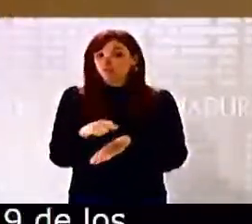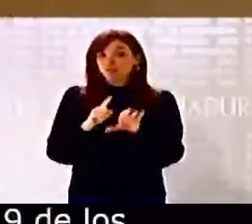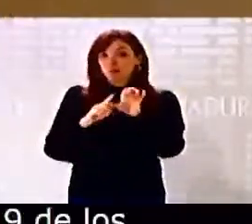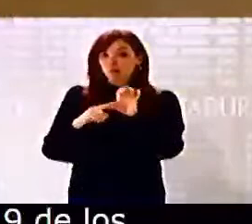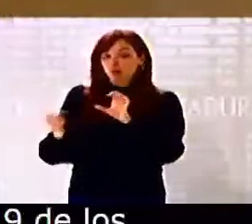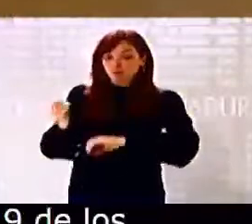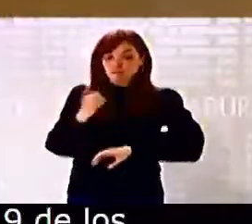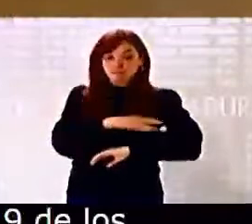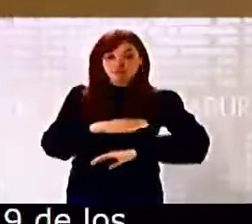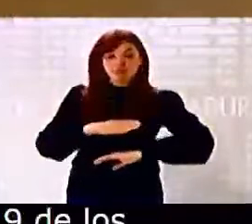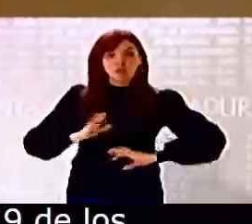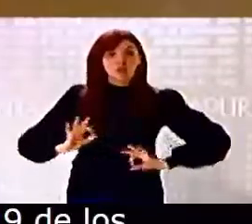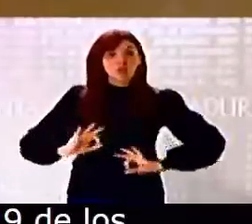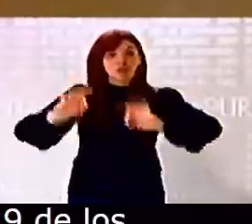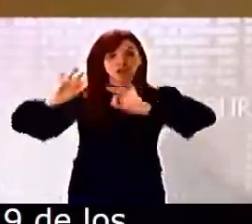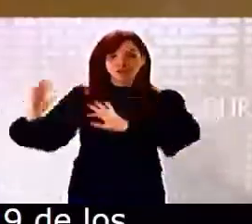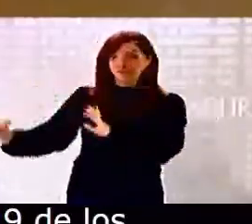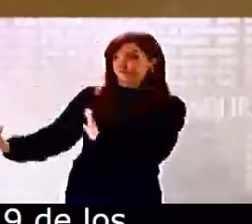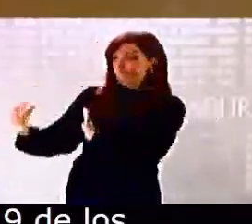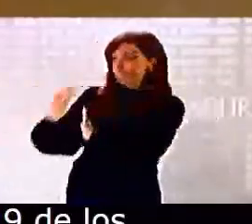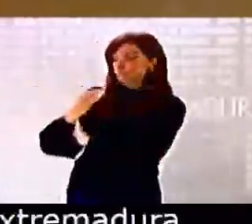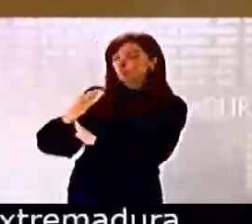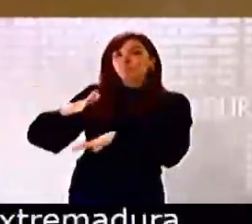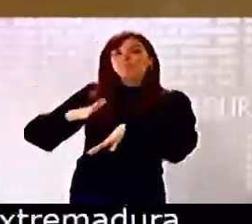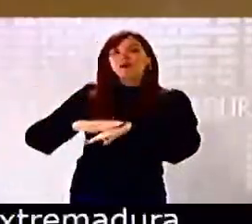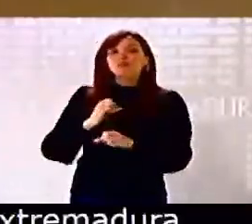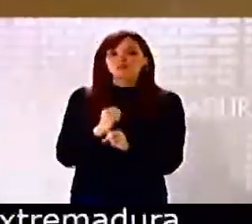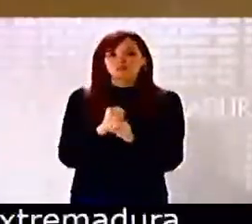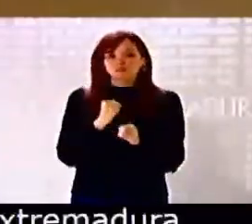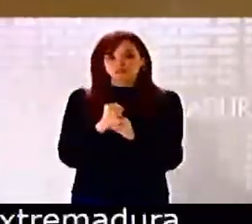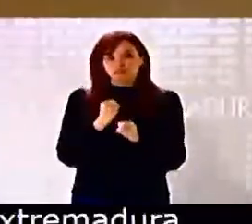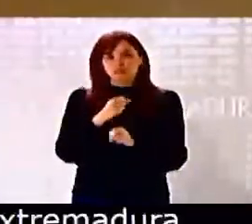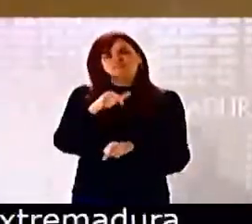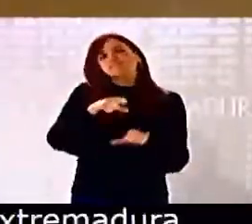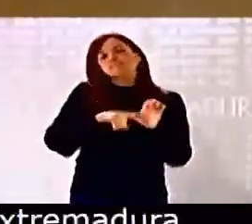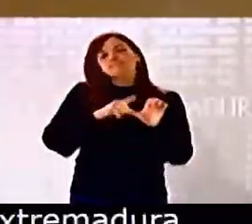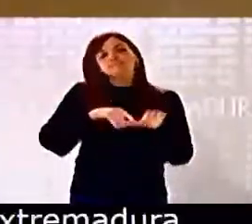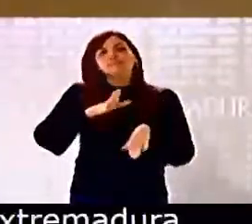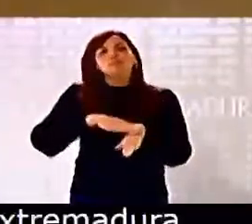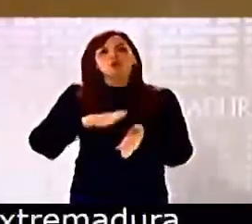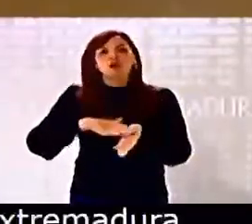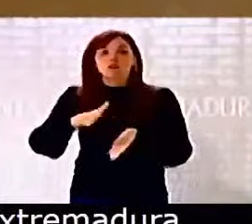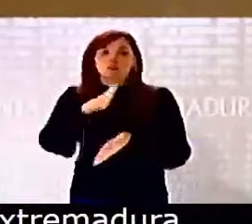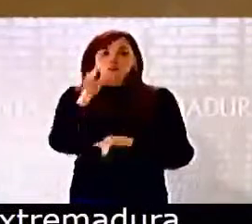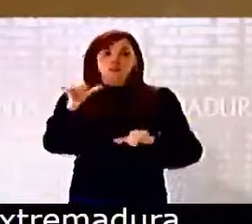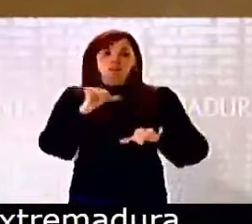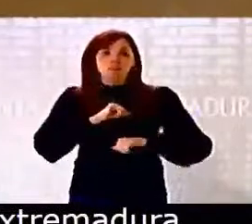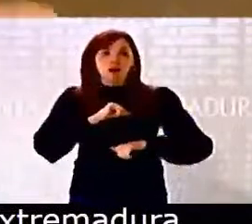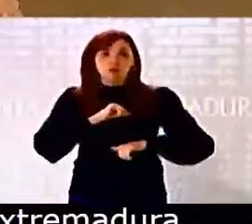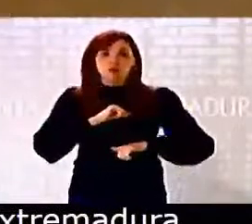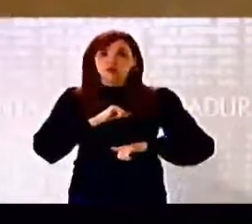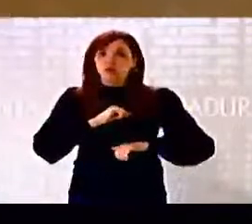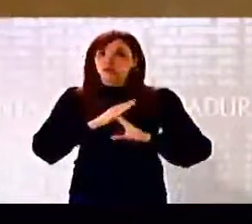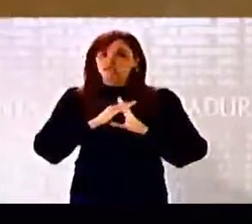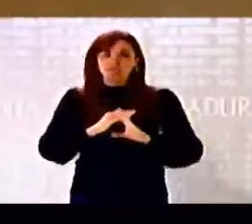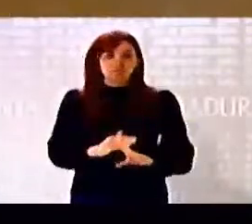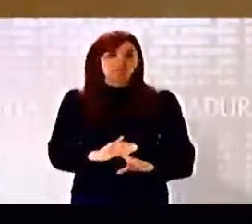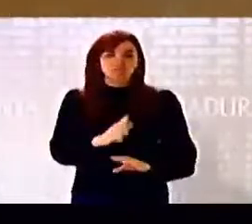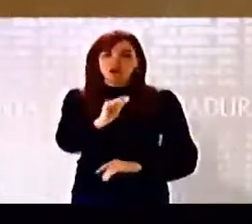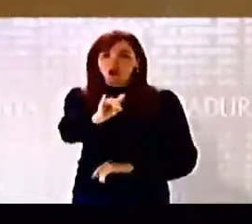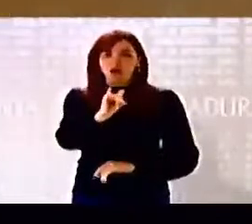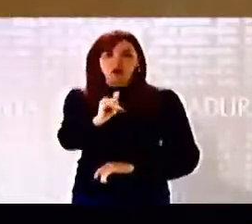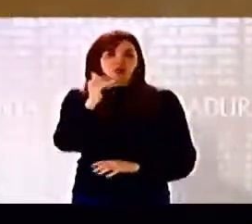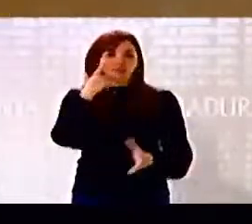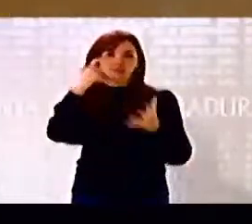fondos adicionales destinados al empleo. ¿Por qué a Extremadura? Pues porque tenemos unas cifras de paro estructural que requieren y